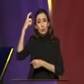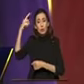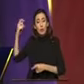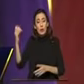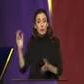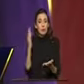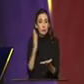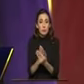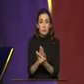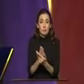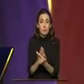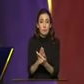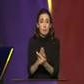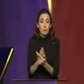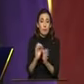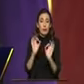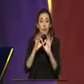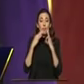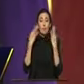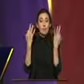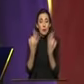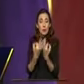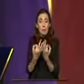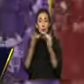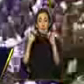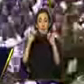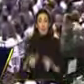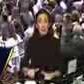esfuerzo que han hecho, ellos y sus familias,